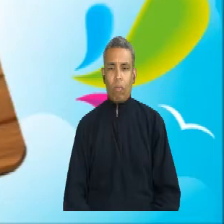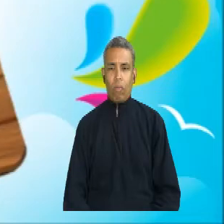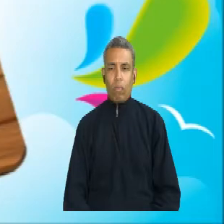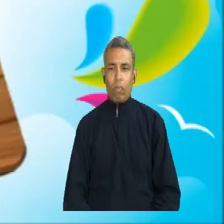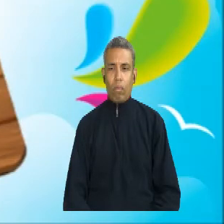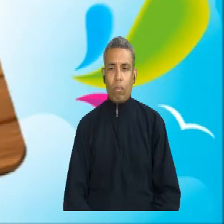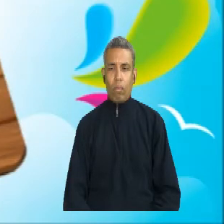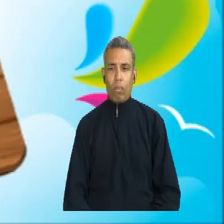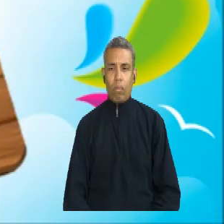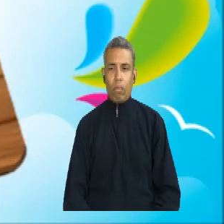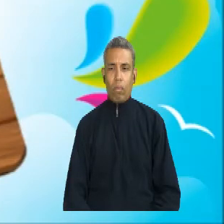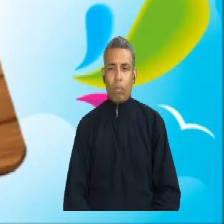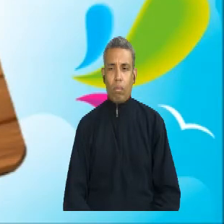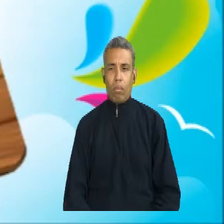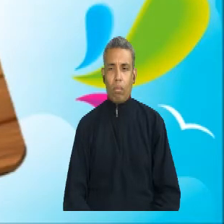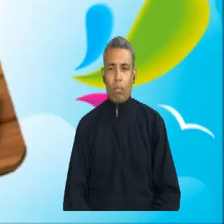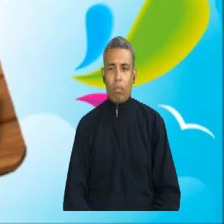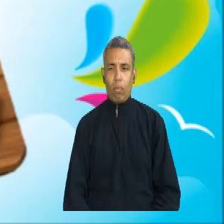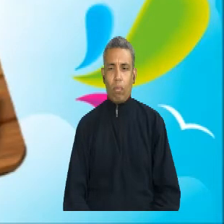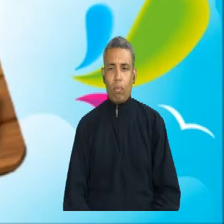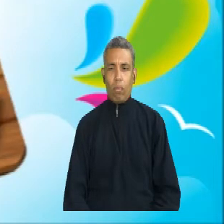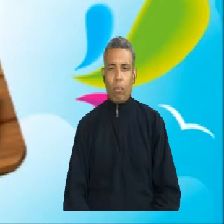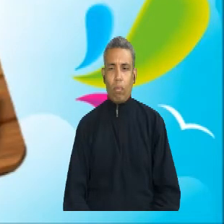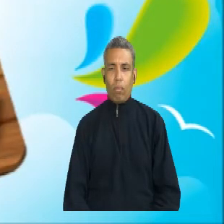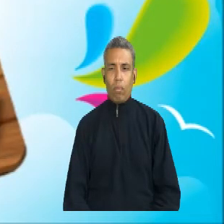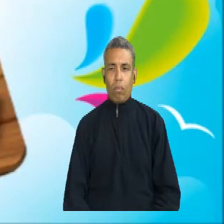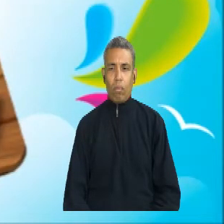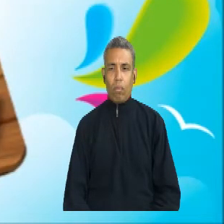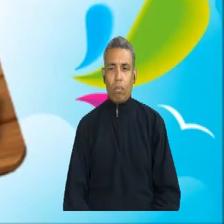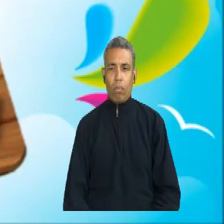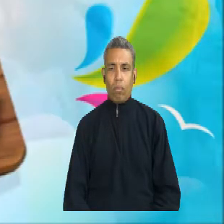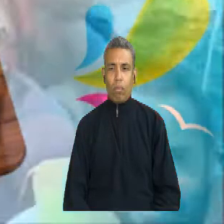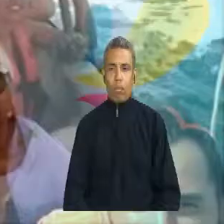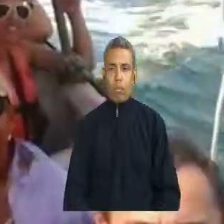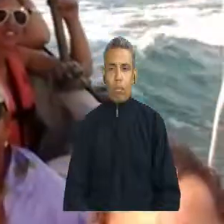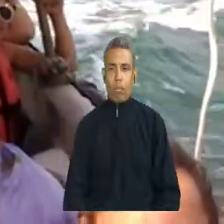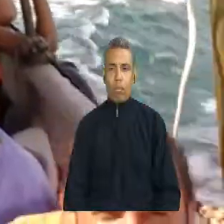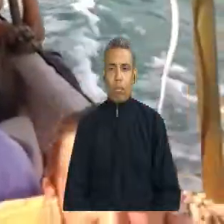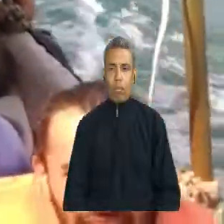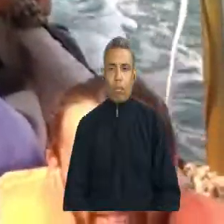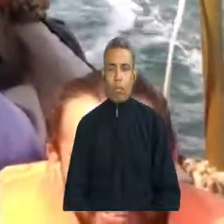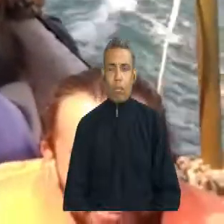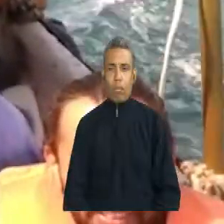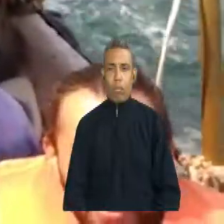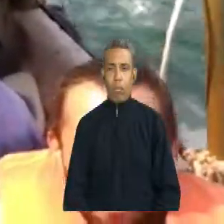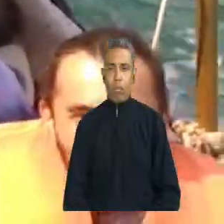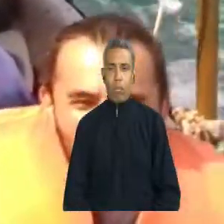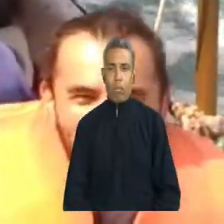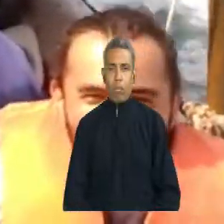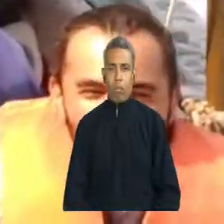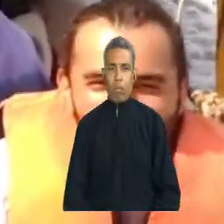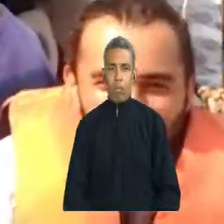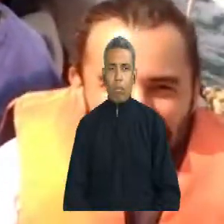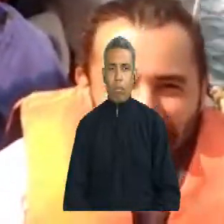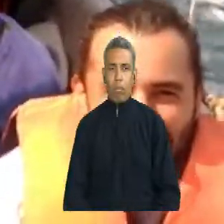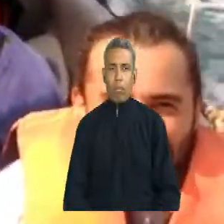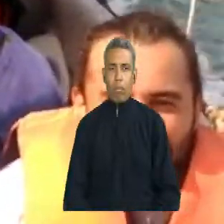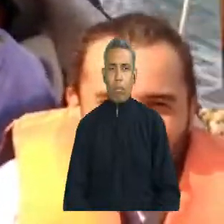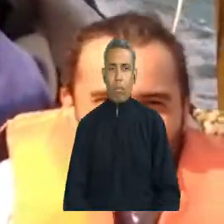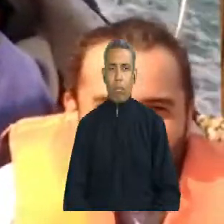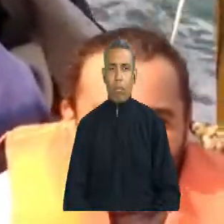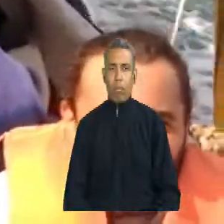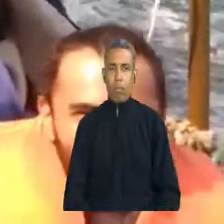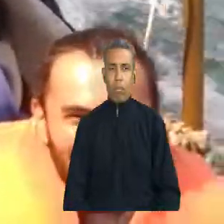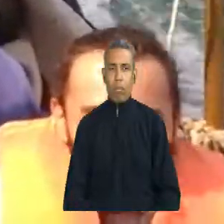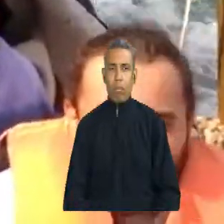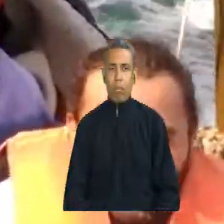otra manera, porque esta temporada venimos con toda. Con Proyecto Sur. ¡Vive las vacaciones